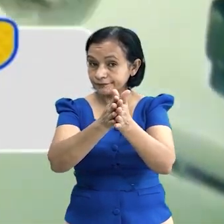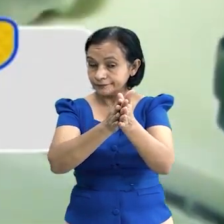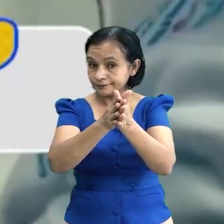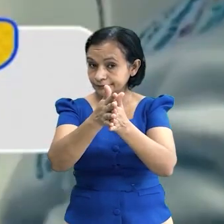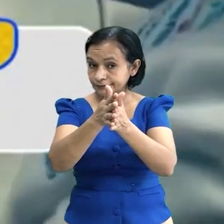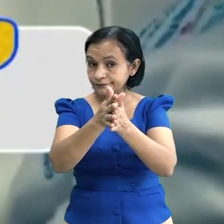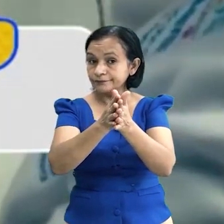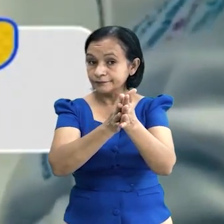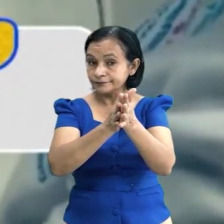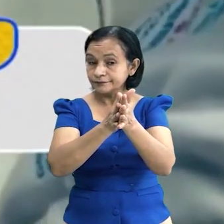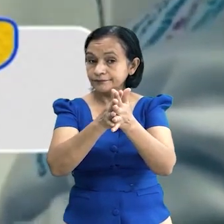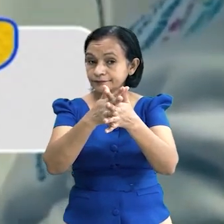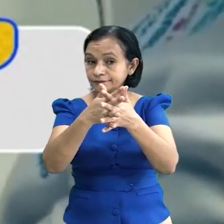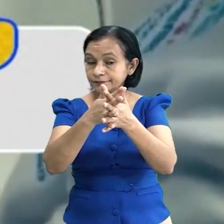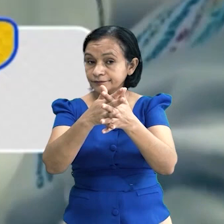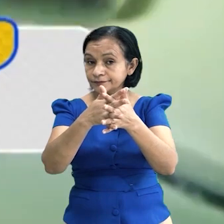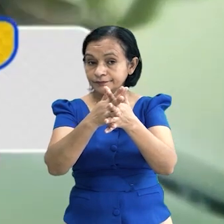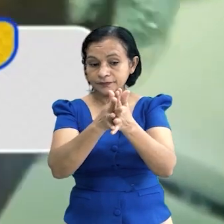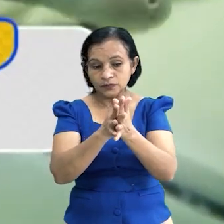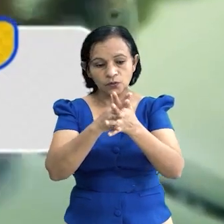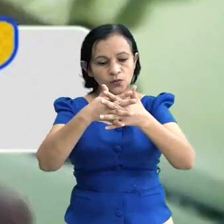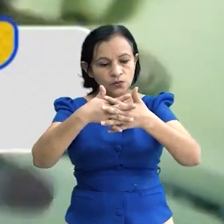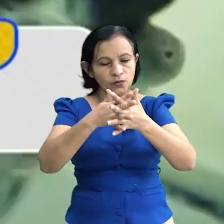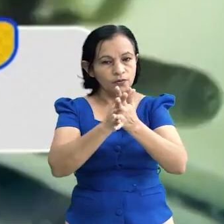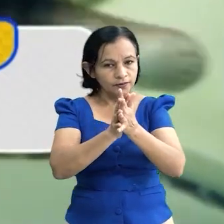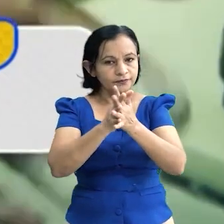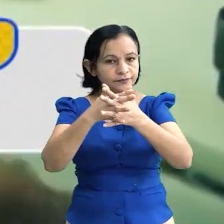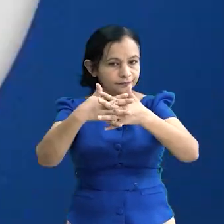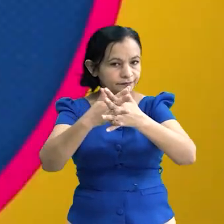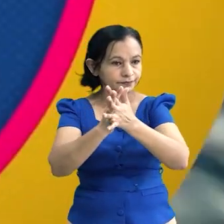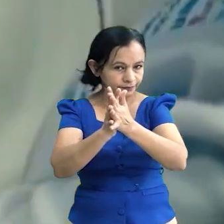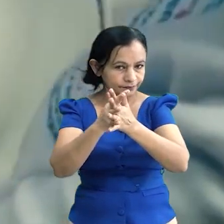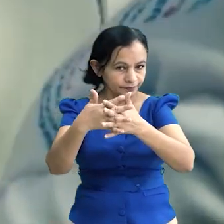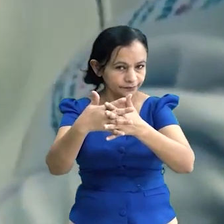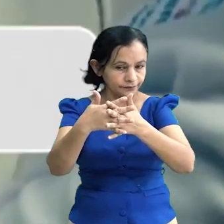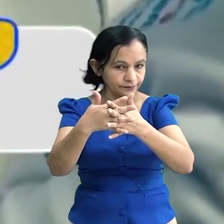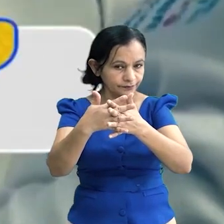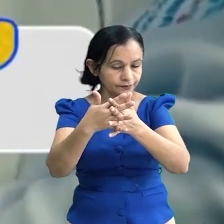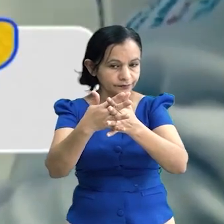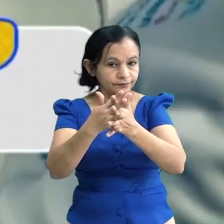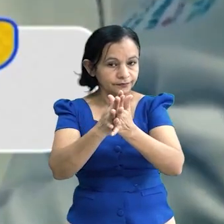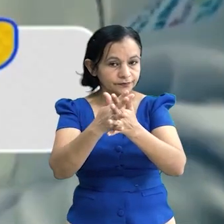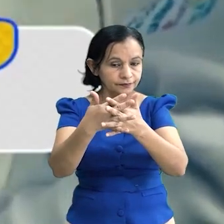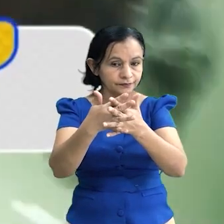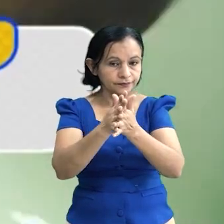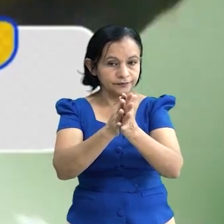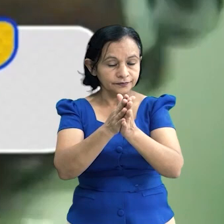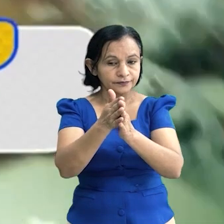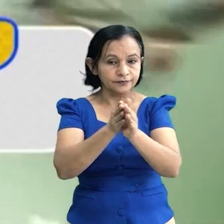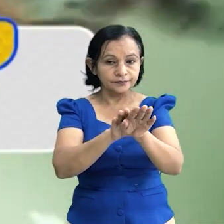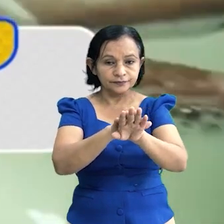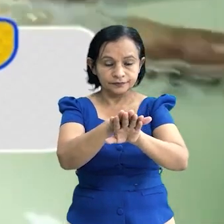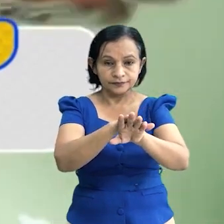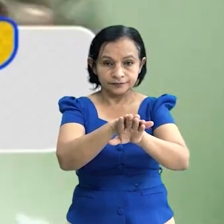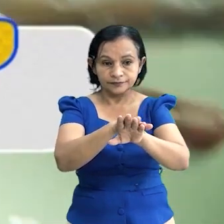con otra y luego con los dedos entrelazados en forma de vuelo de mariposa. Frotarnos la palma de la mano y dedos contra el dorso